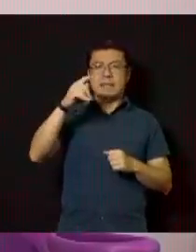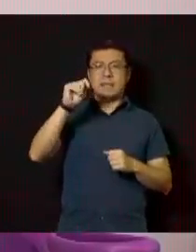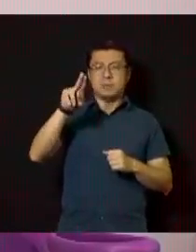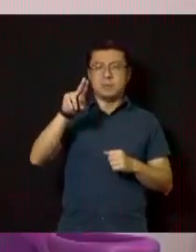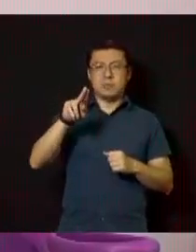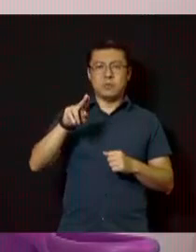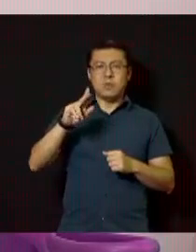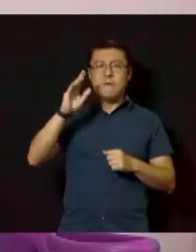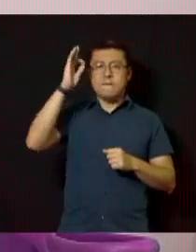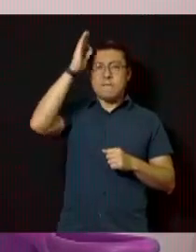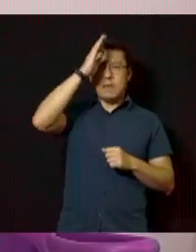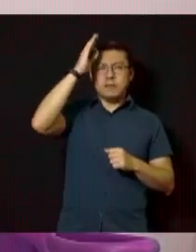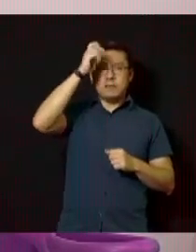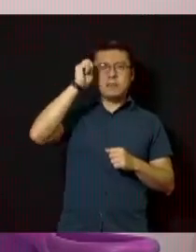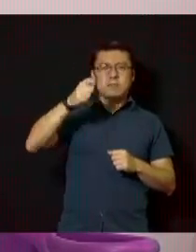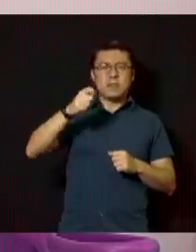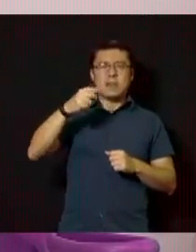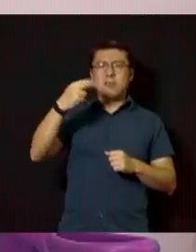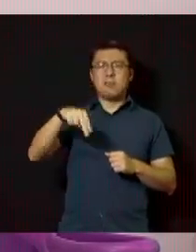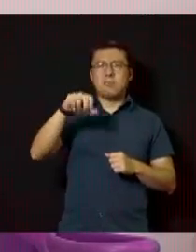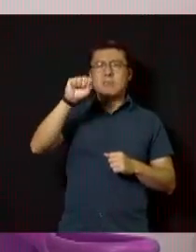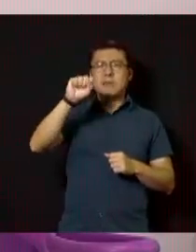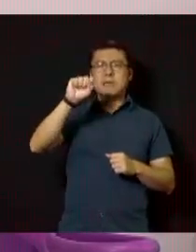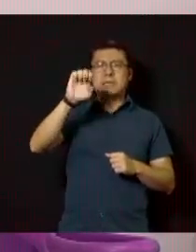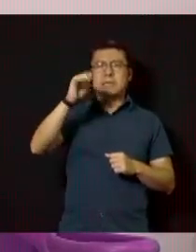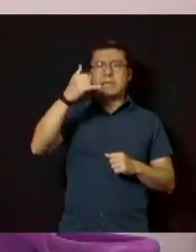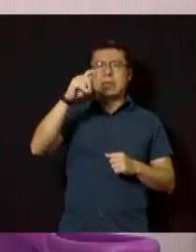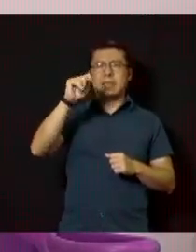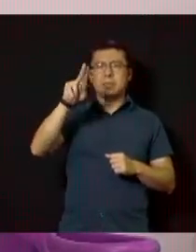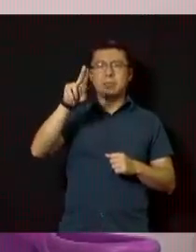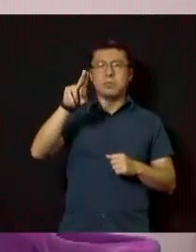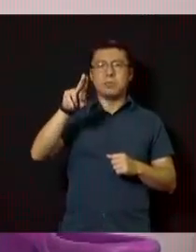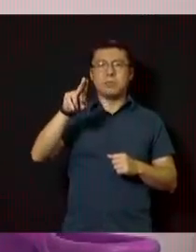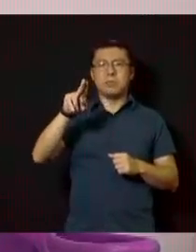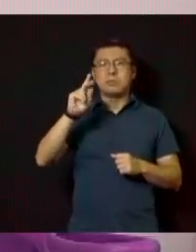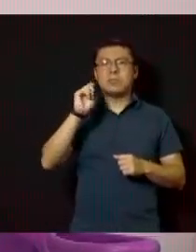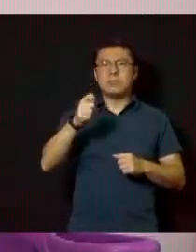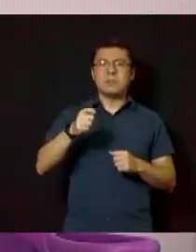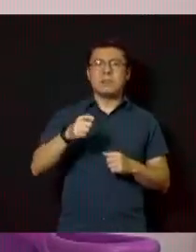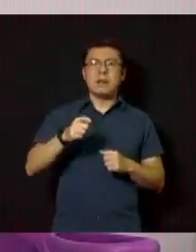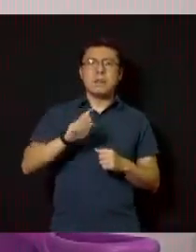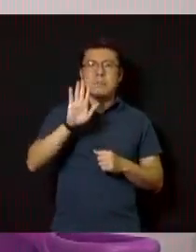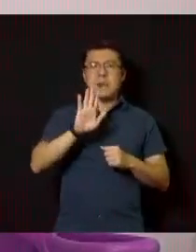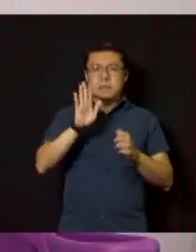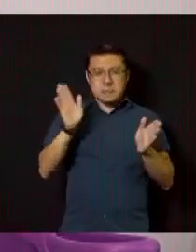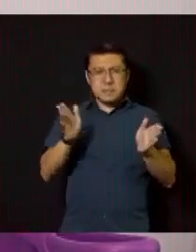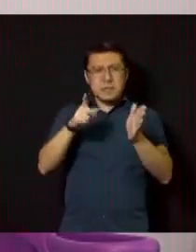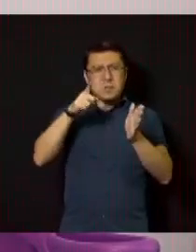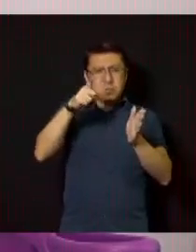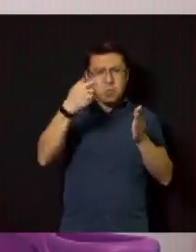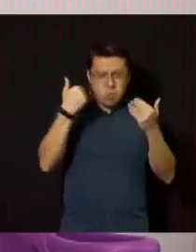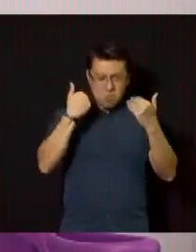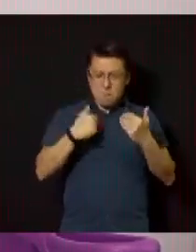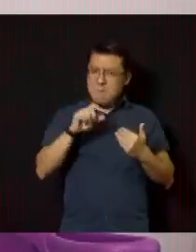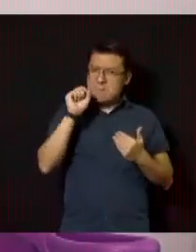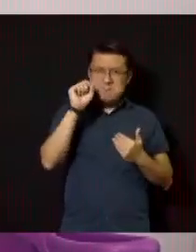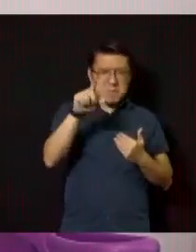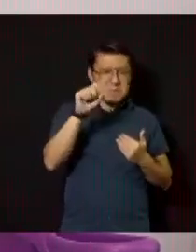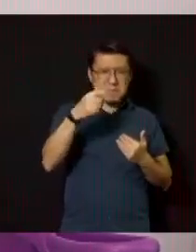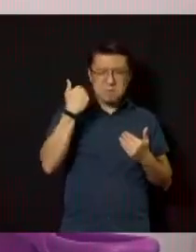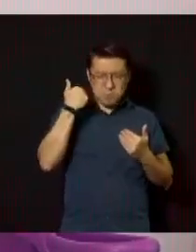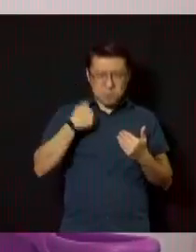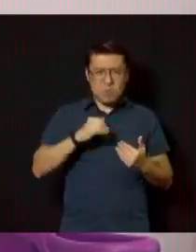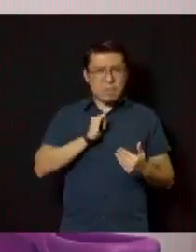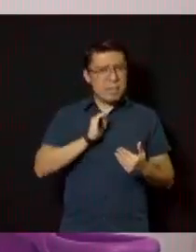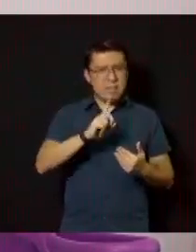que nos llamamos Seitú porque nuestra marca nos invita a ser nosotros mismos, sé tú mismo. Entonces, debemos conservar nuestra esencia,